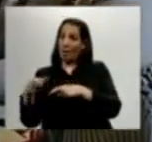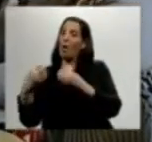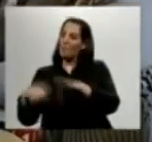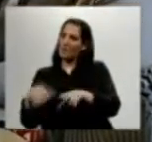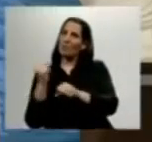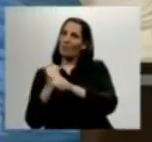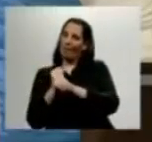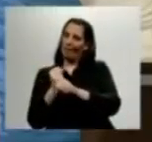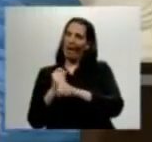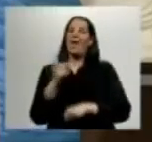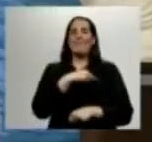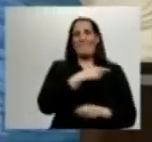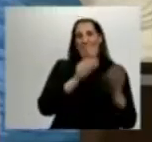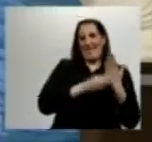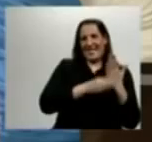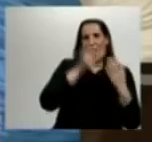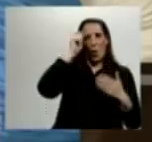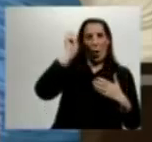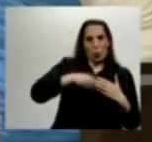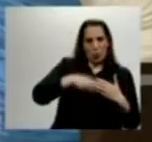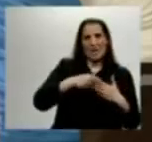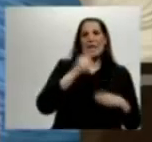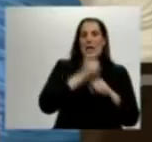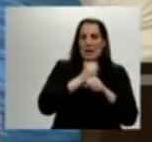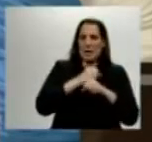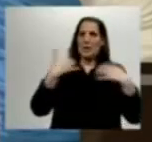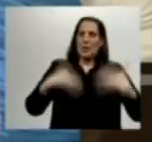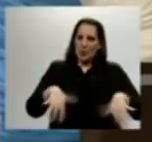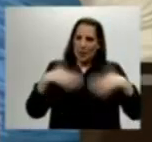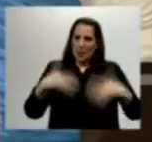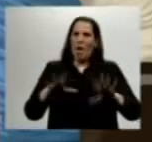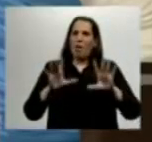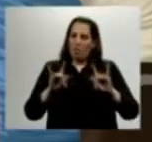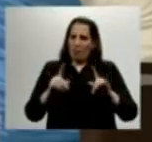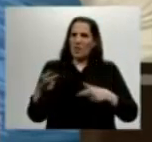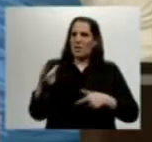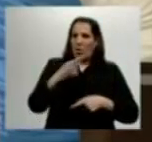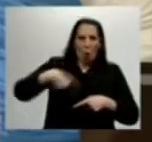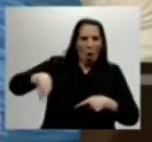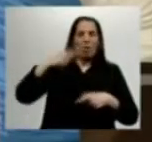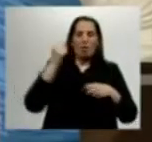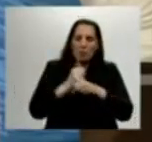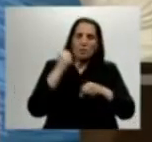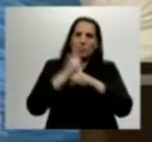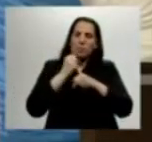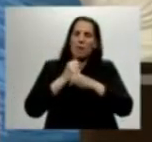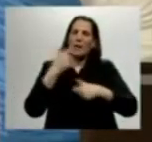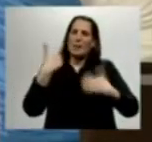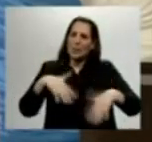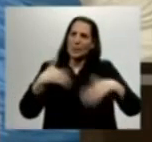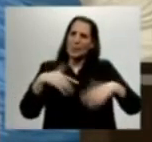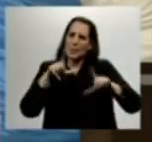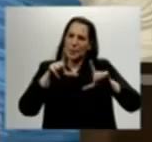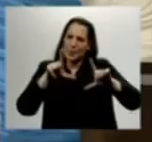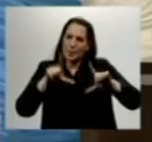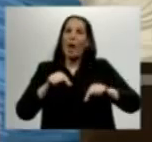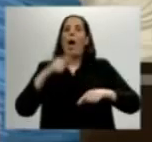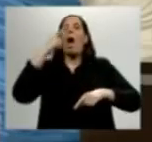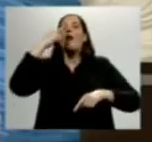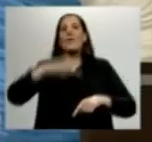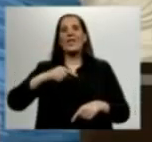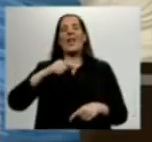de Justicia una tarea muy ardua, muy intensa, y finalmente